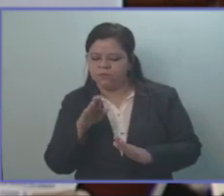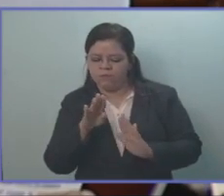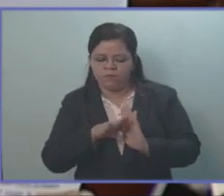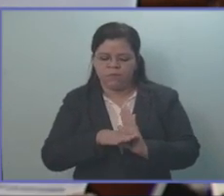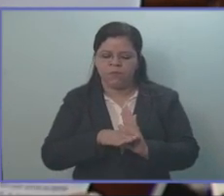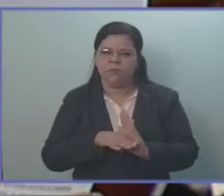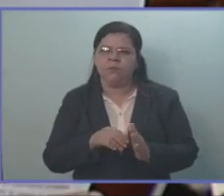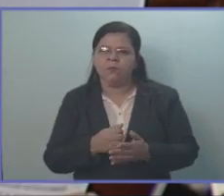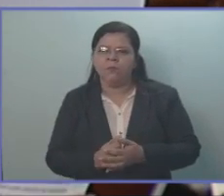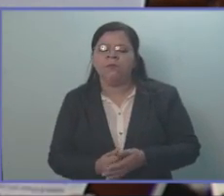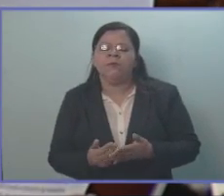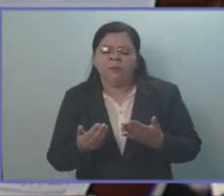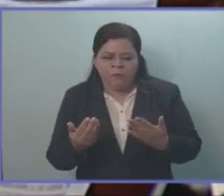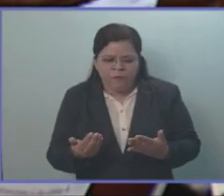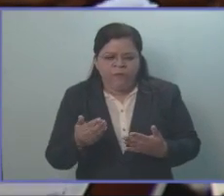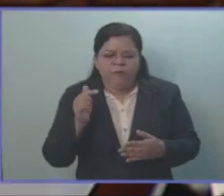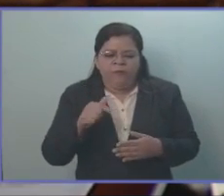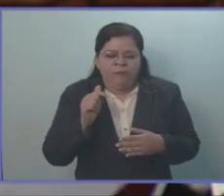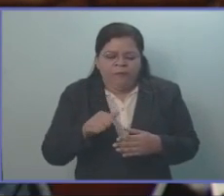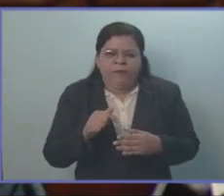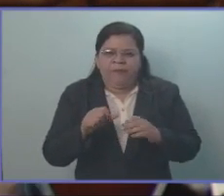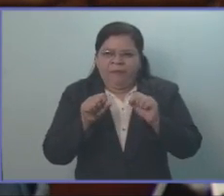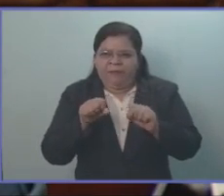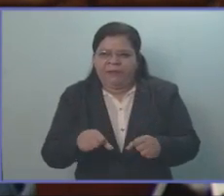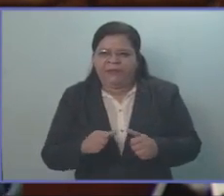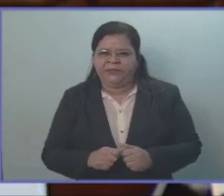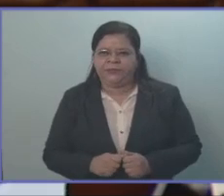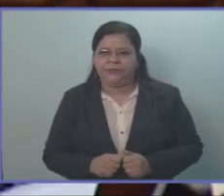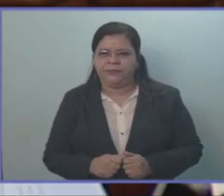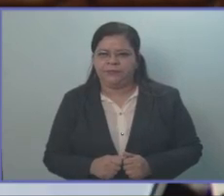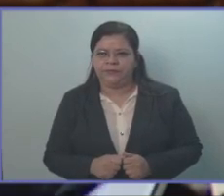para lo cual deberá